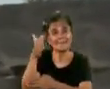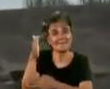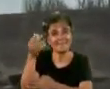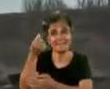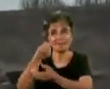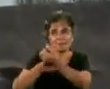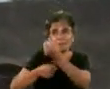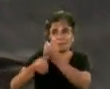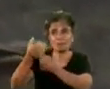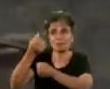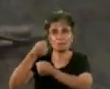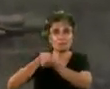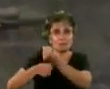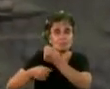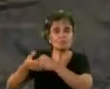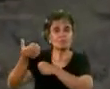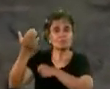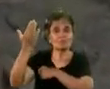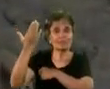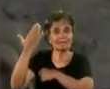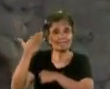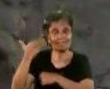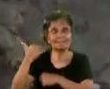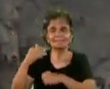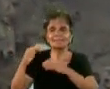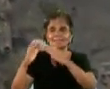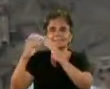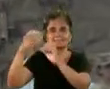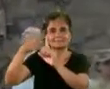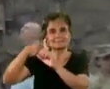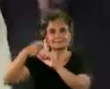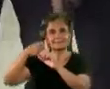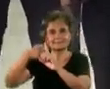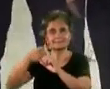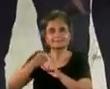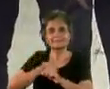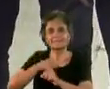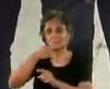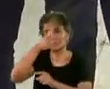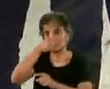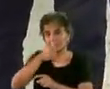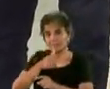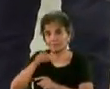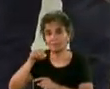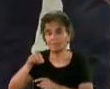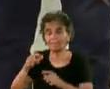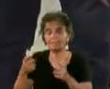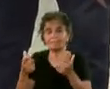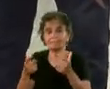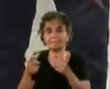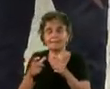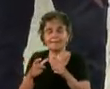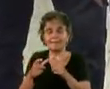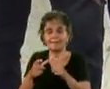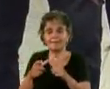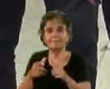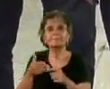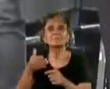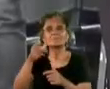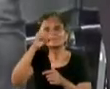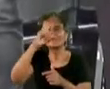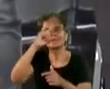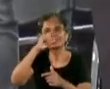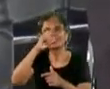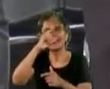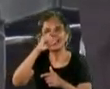Santo Domingo, donde están los restos del general Don Manuel Belgrano. Esa bandera fue donada por la Academia